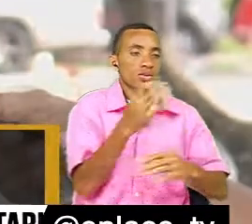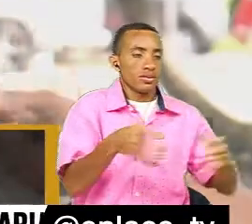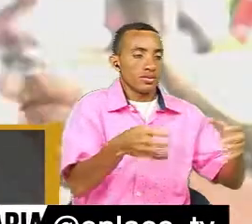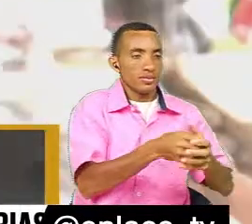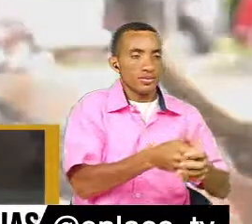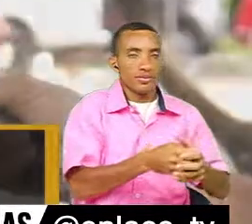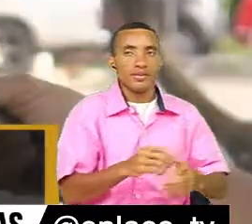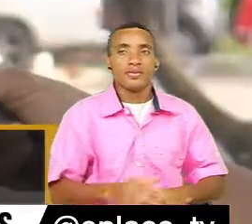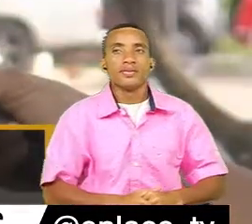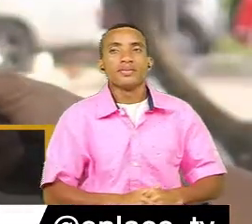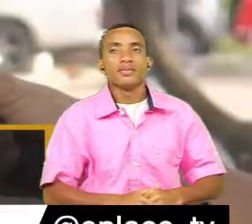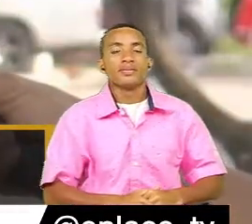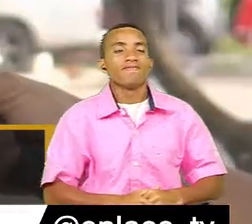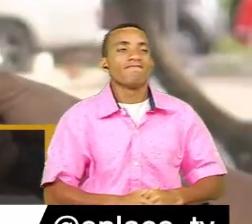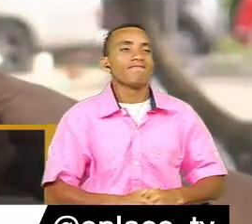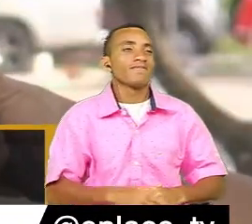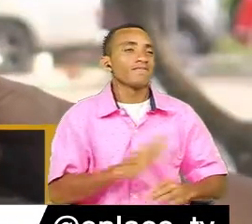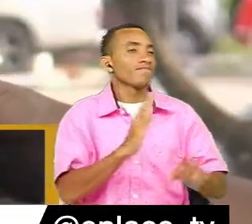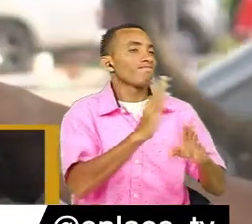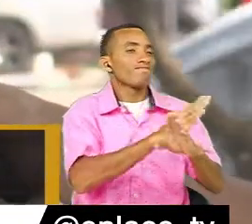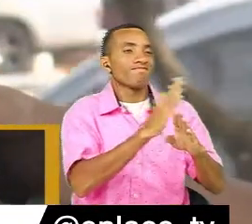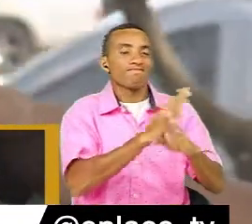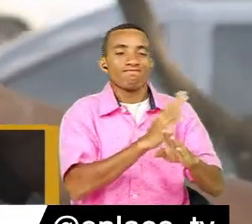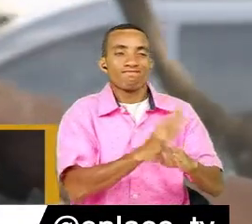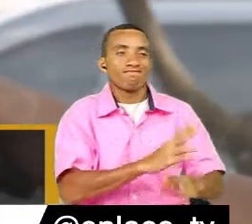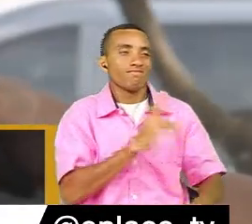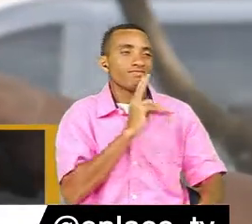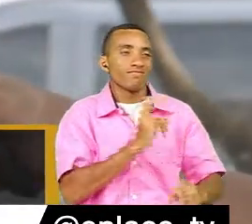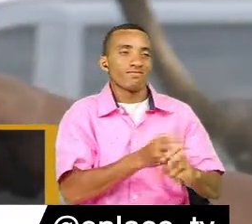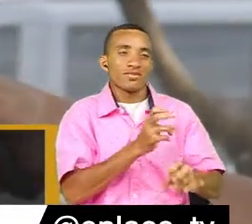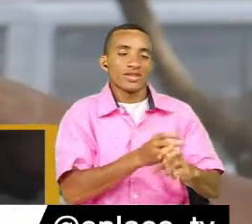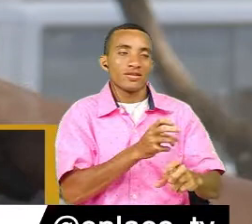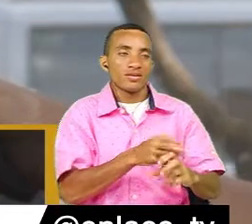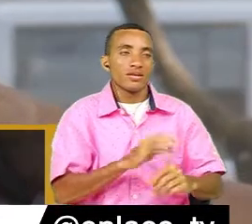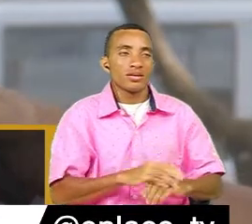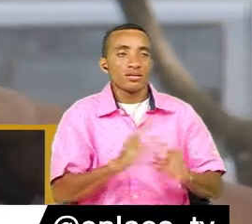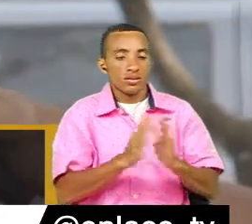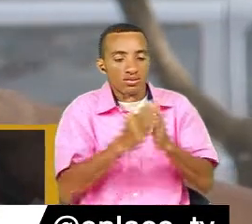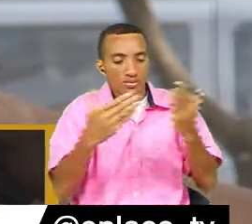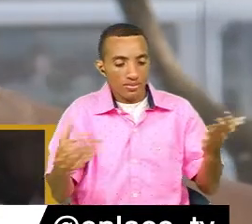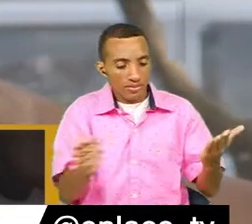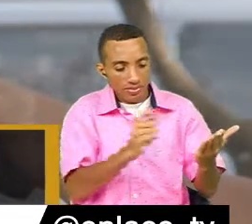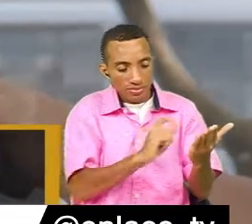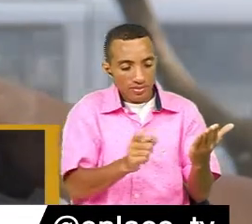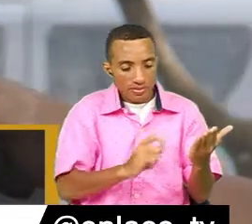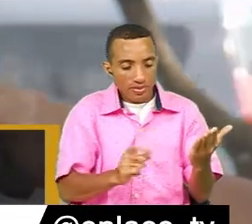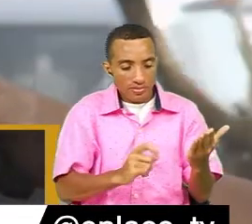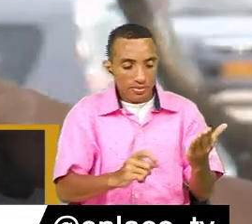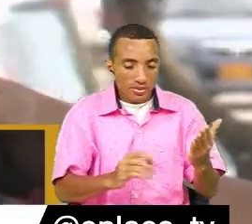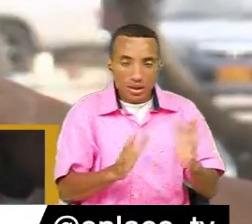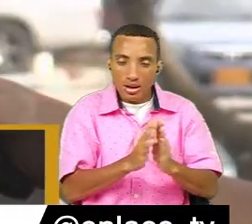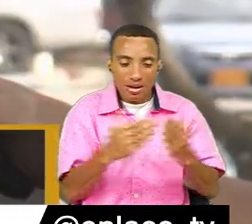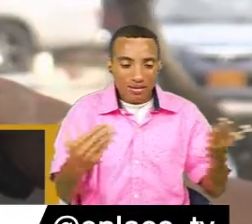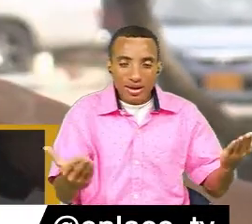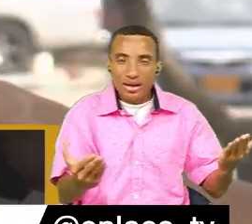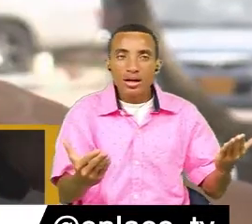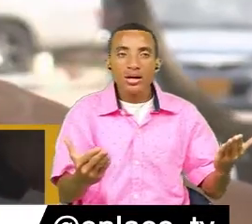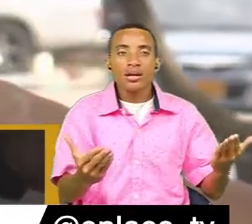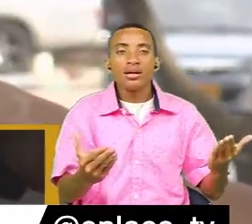que va a haber. Hay muchas dificultades con la inscripciones del libro, están abiertas hasta este fin de